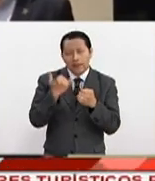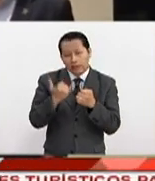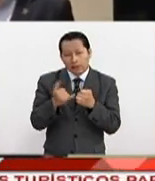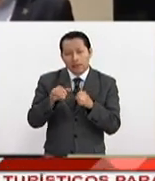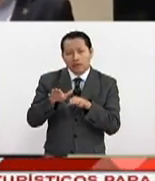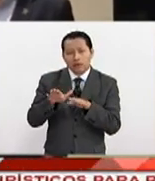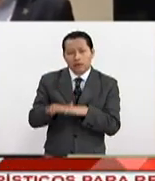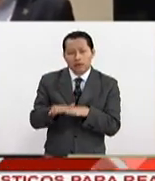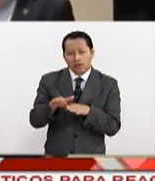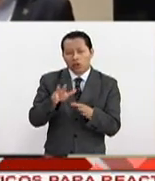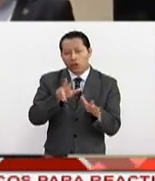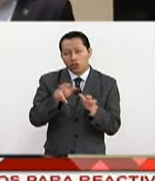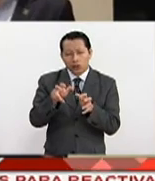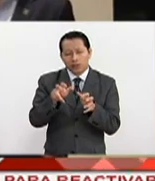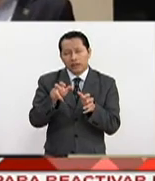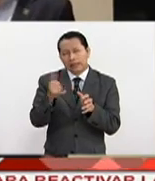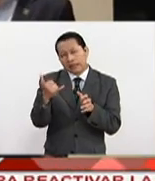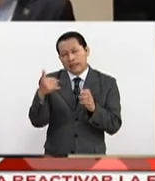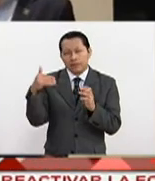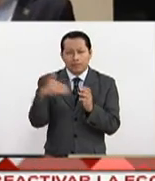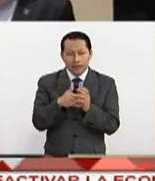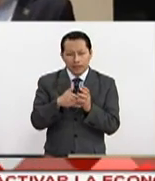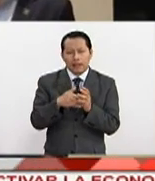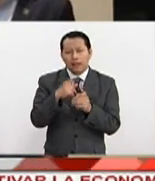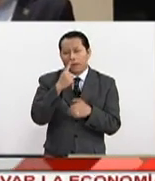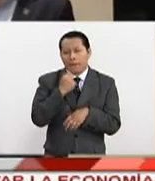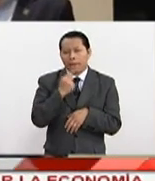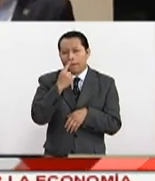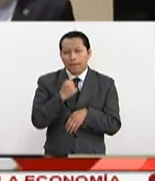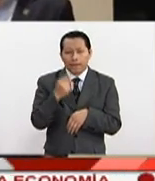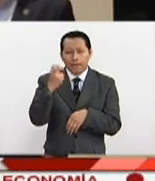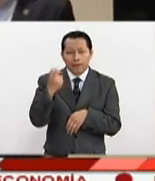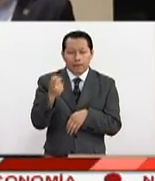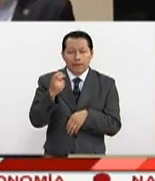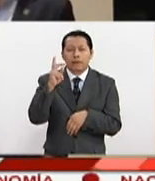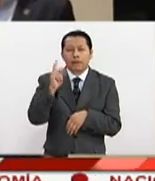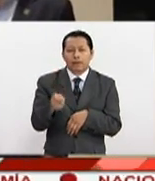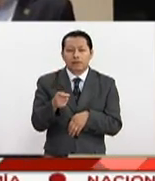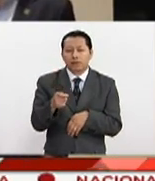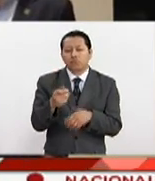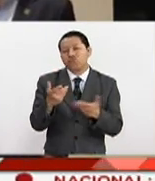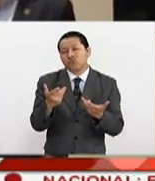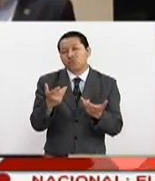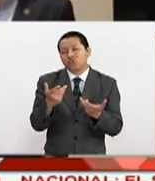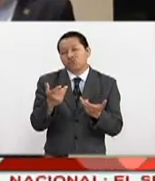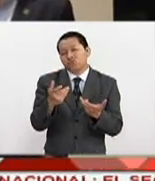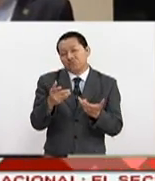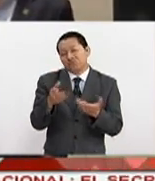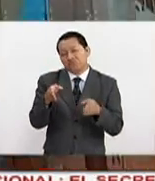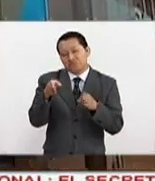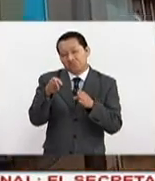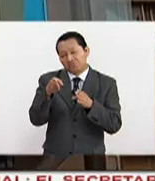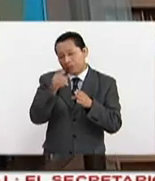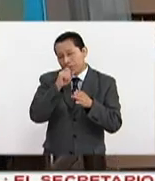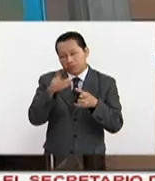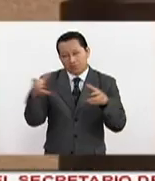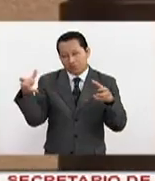conservado de entre 800 y 1000 de los rojos, es decir, ahí no hay prácticamente variación.